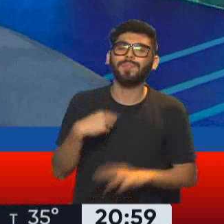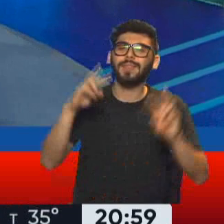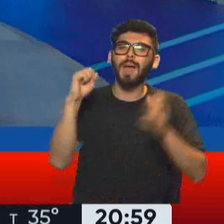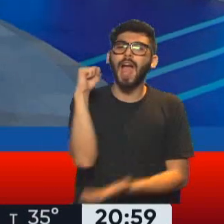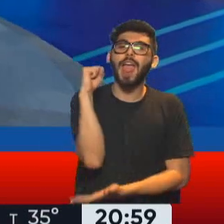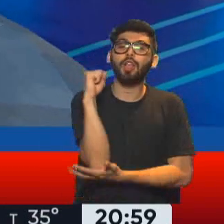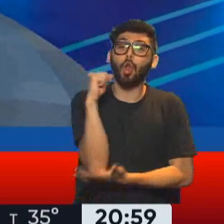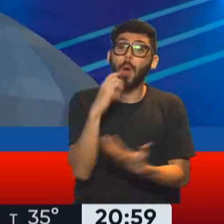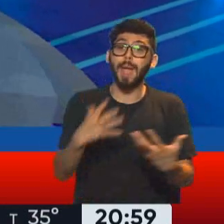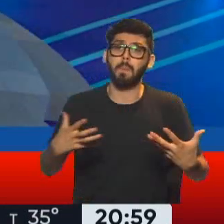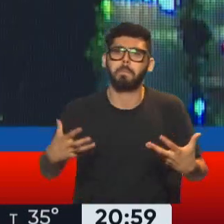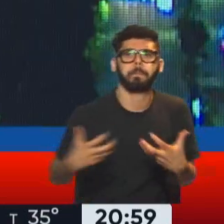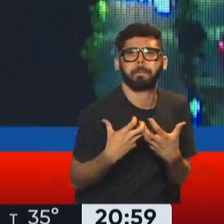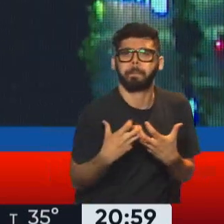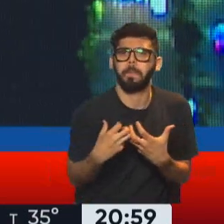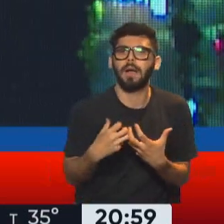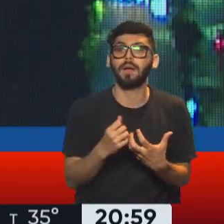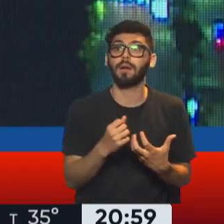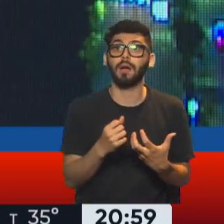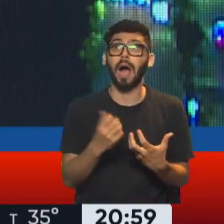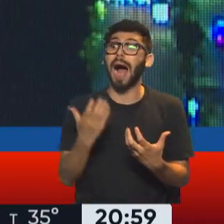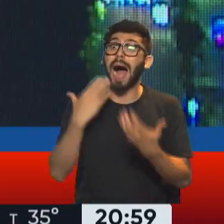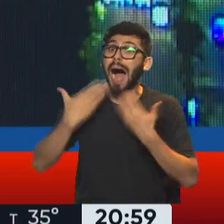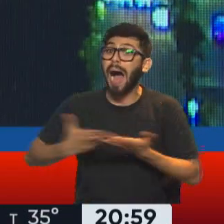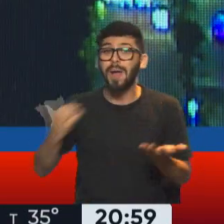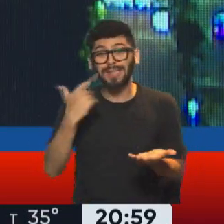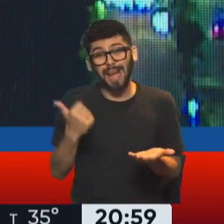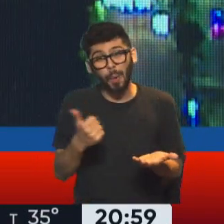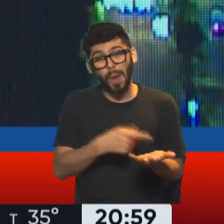cosa buena. Es un tema que estaba escondido. Sí, el nivel de